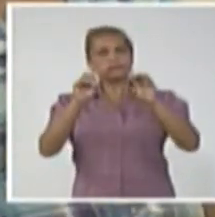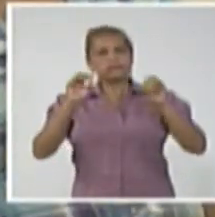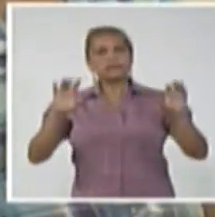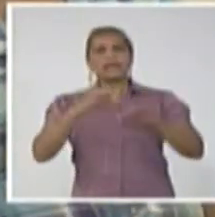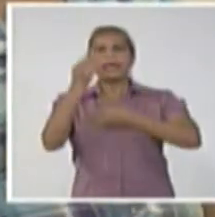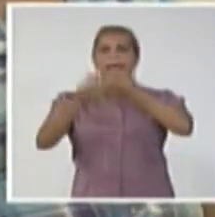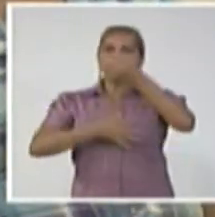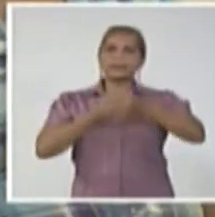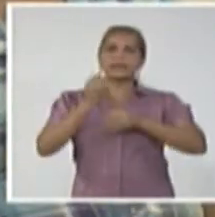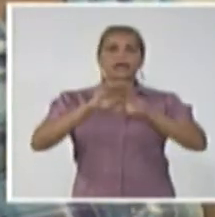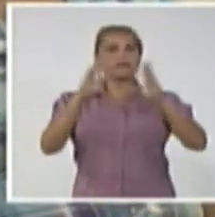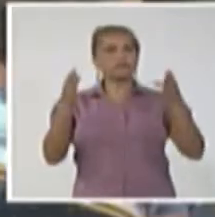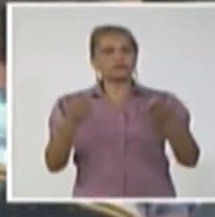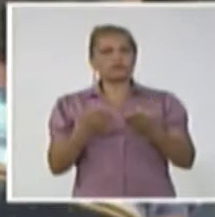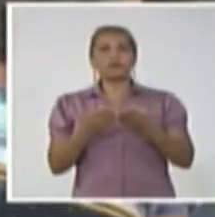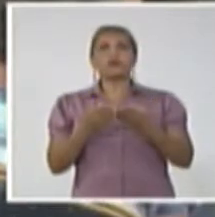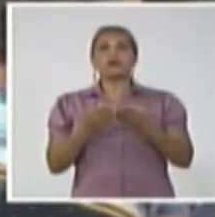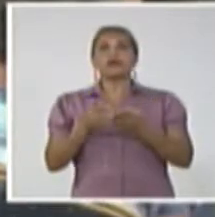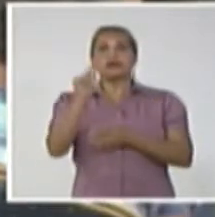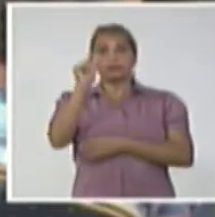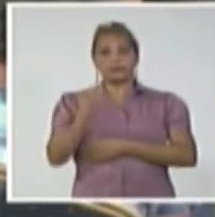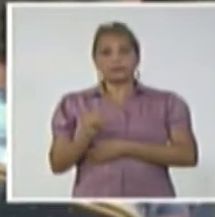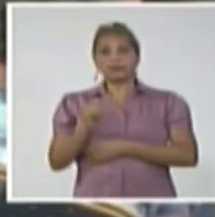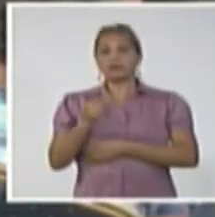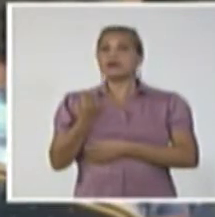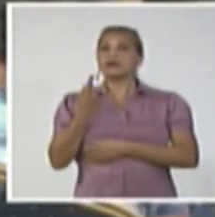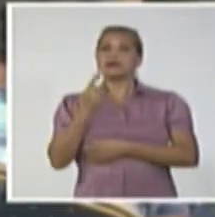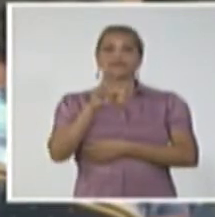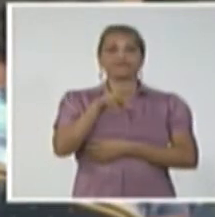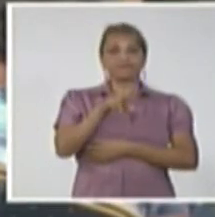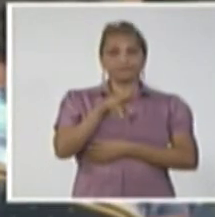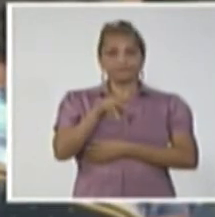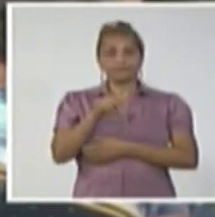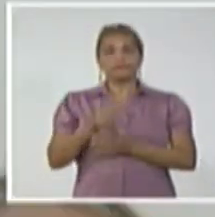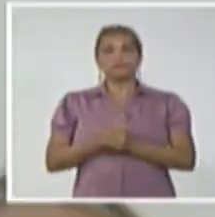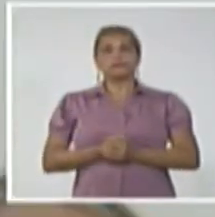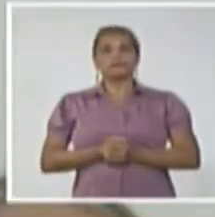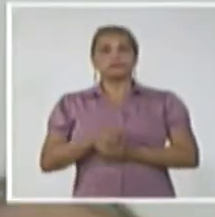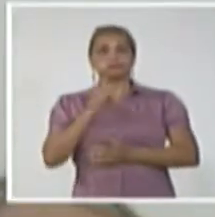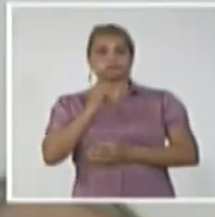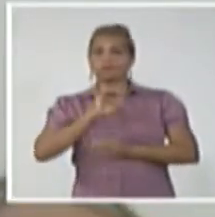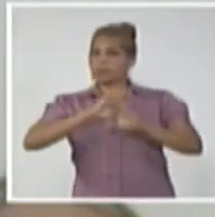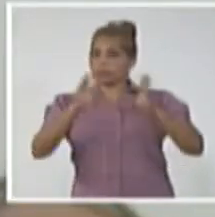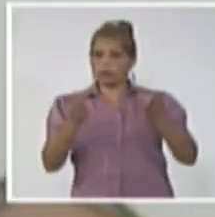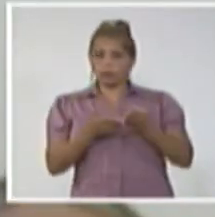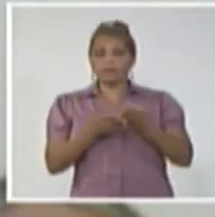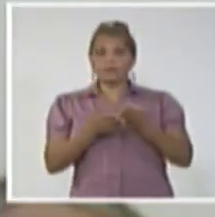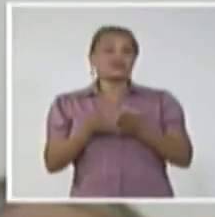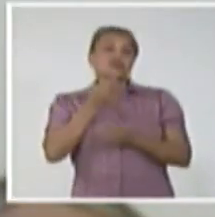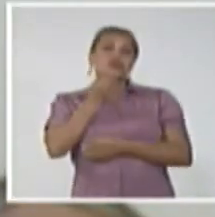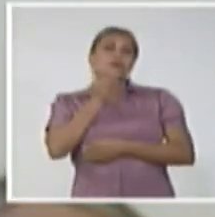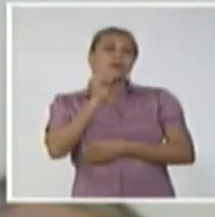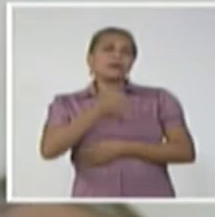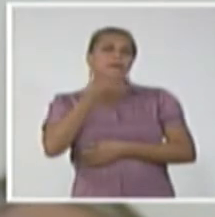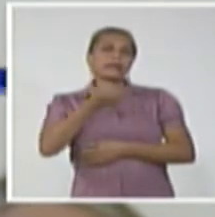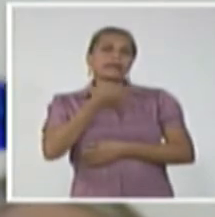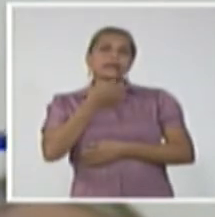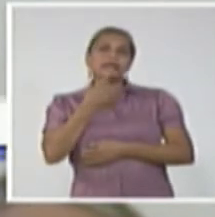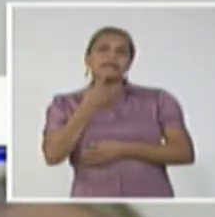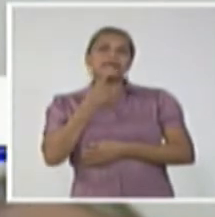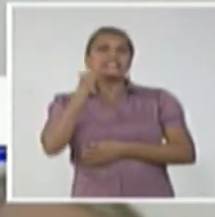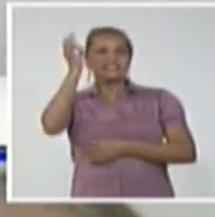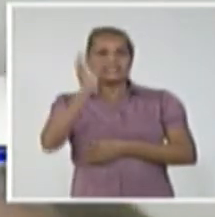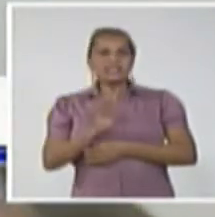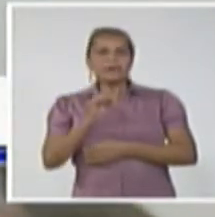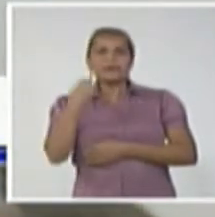adecuada de las personas trans, gays y lesbianas. No puede ser que la imagen que se dé de la comunidad sea siempre una